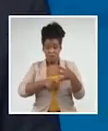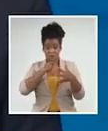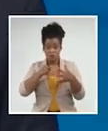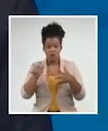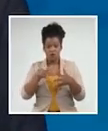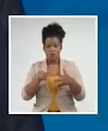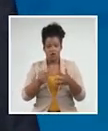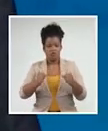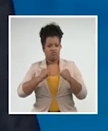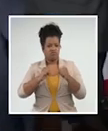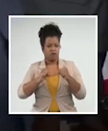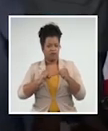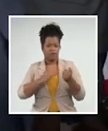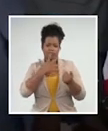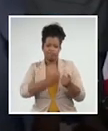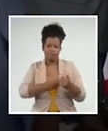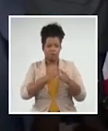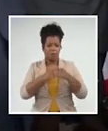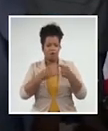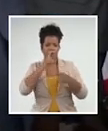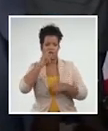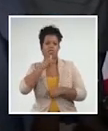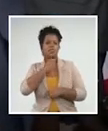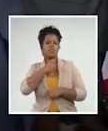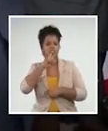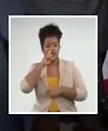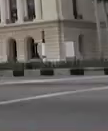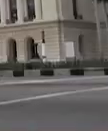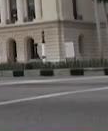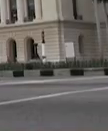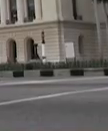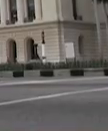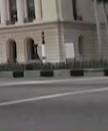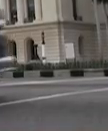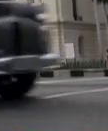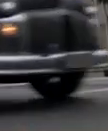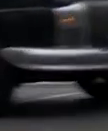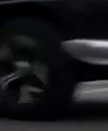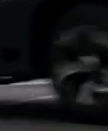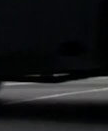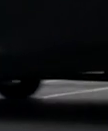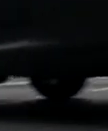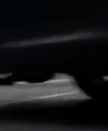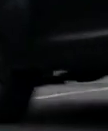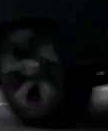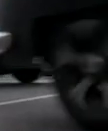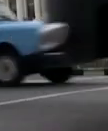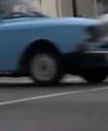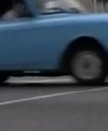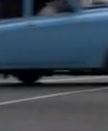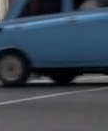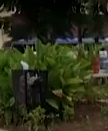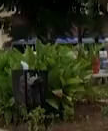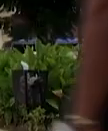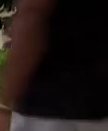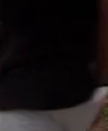ahí podemos a Obama poner un pequeño paréntesis, pequeño, no grande. Pero mientras que en la